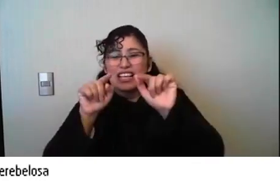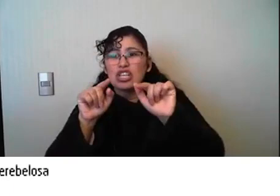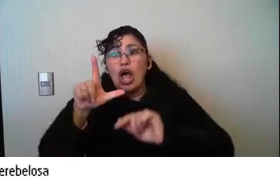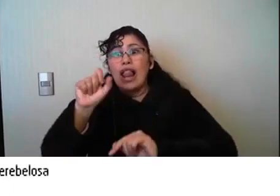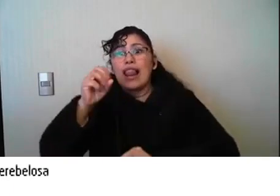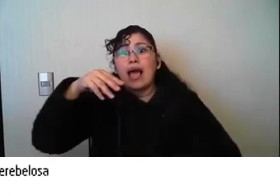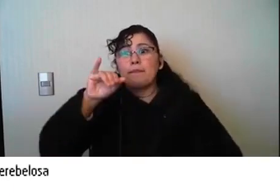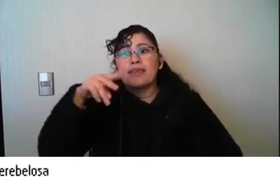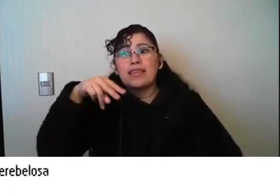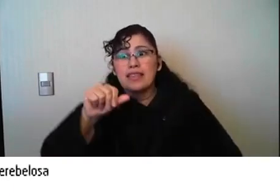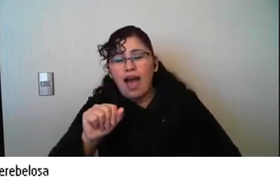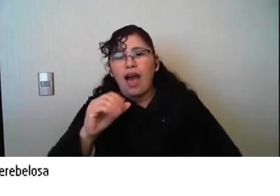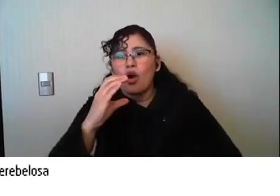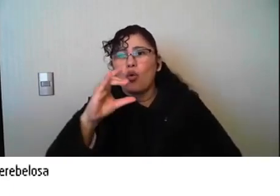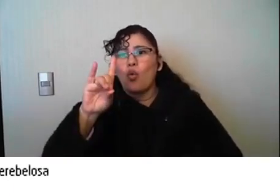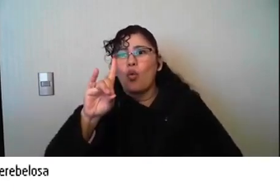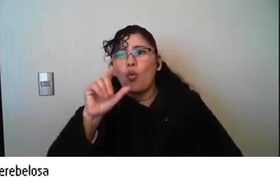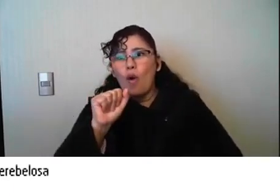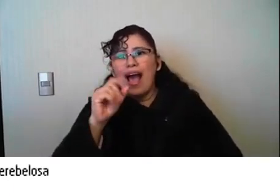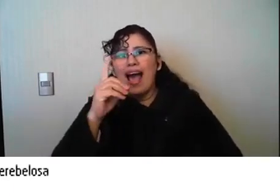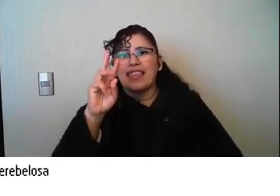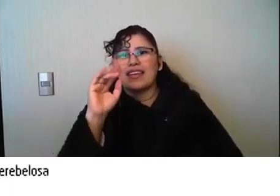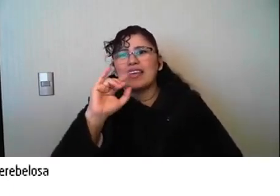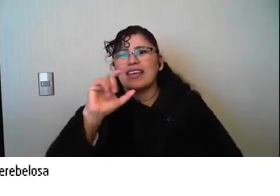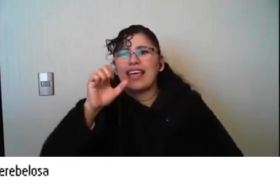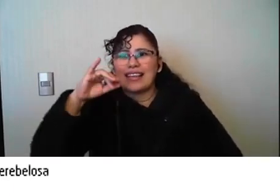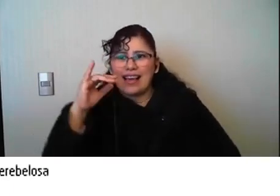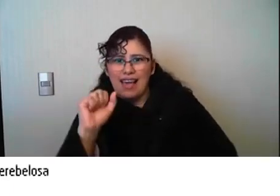aparece el núcleo rojo, que está aquí.